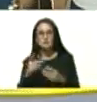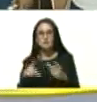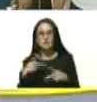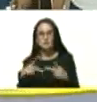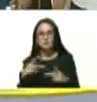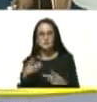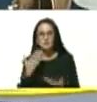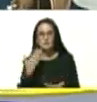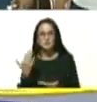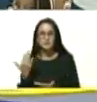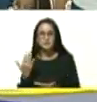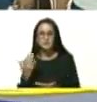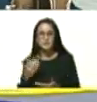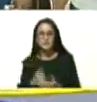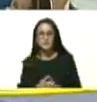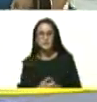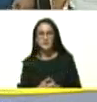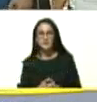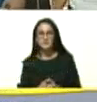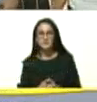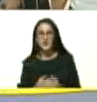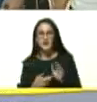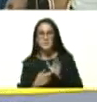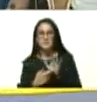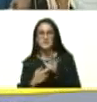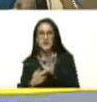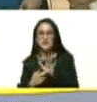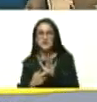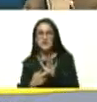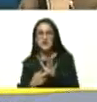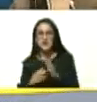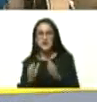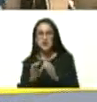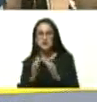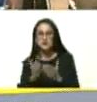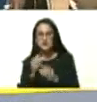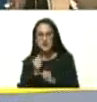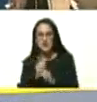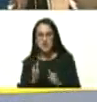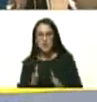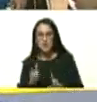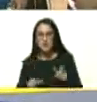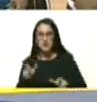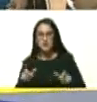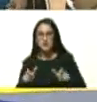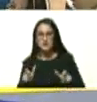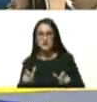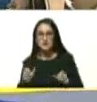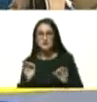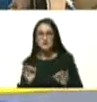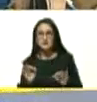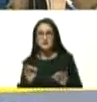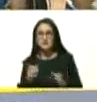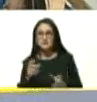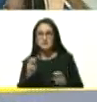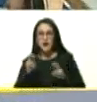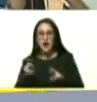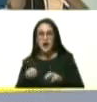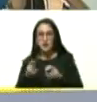Pedro Teotiste Valera, representante de la clase obrera, precisamente la